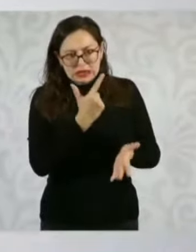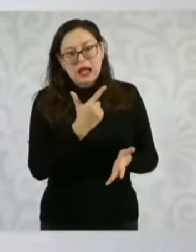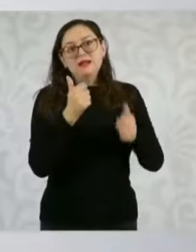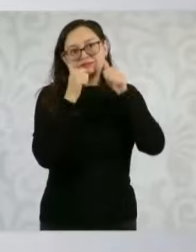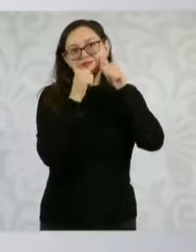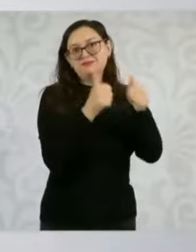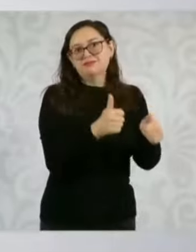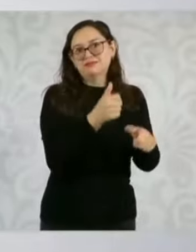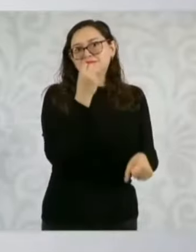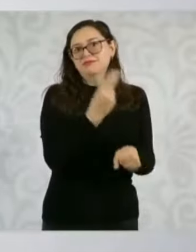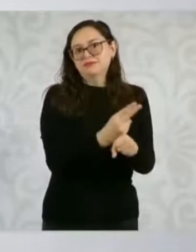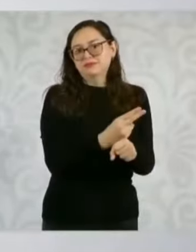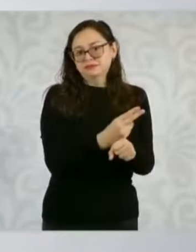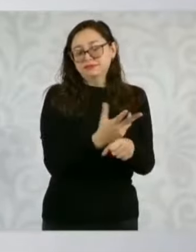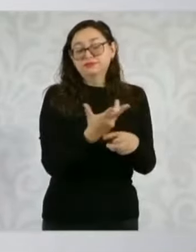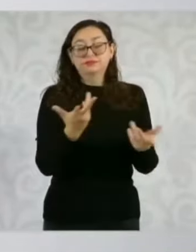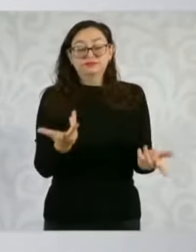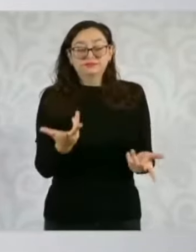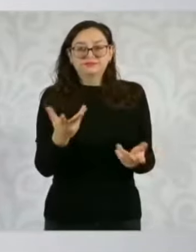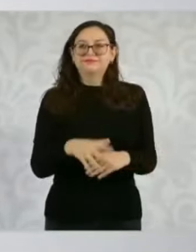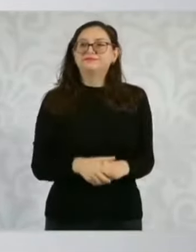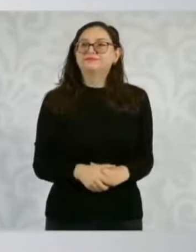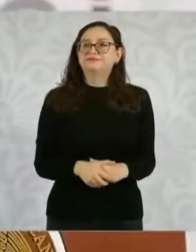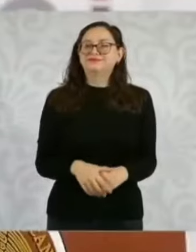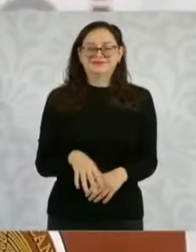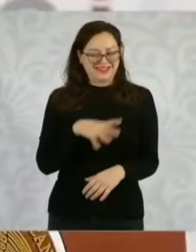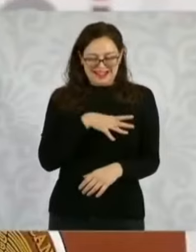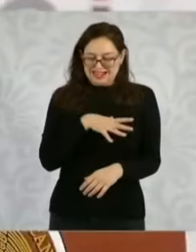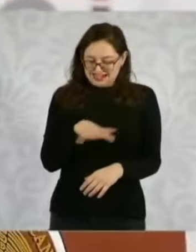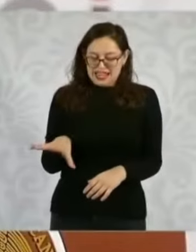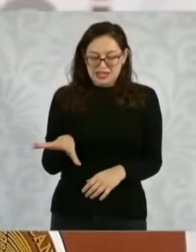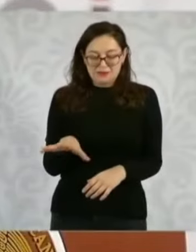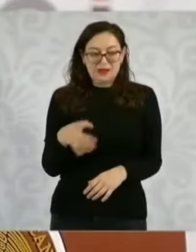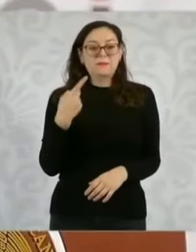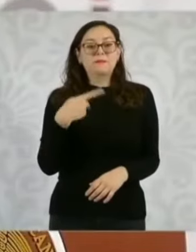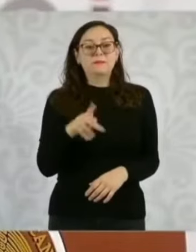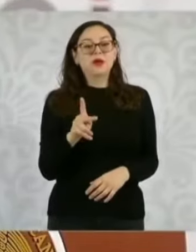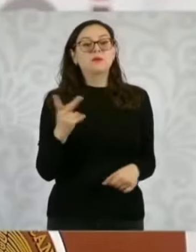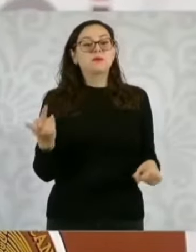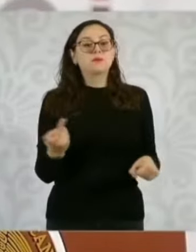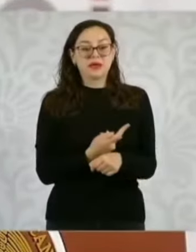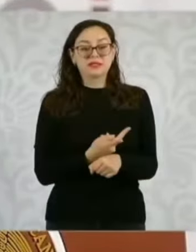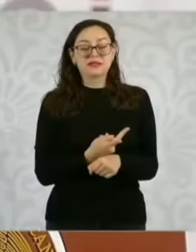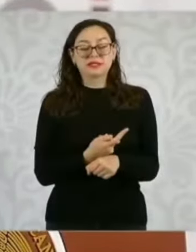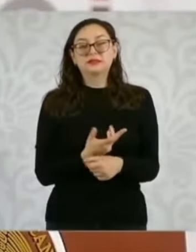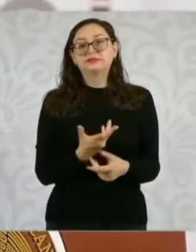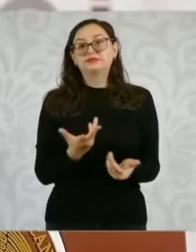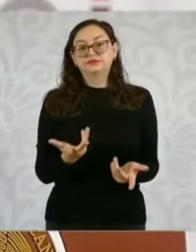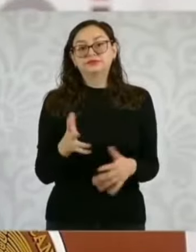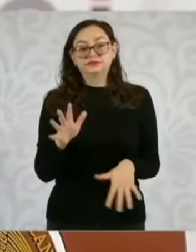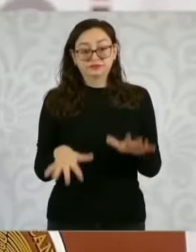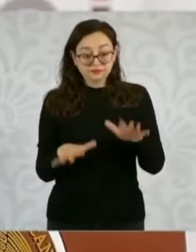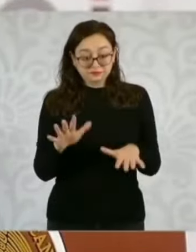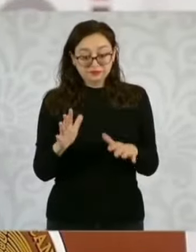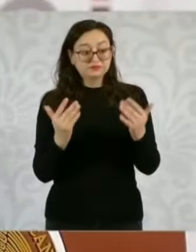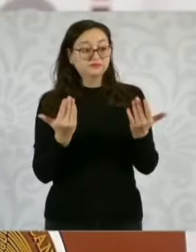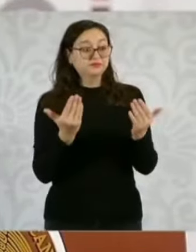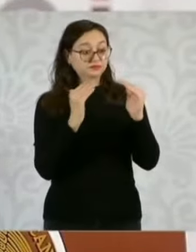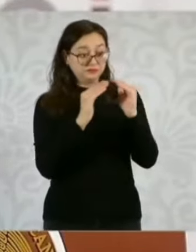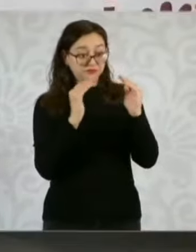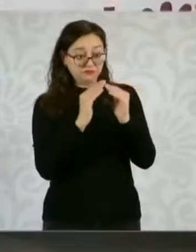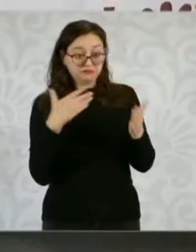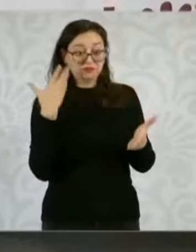increíble, pero muchas veces la atención domiciliaria puede evitar